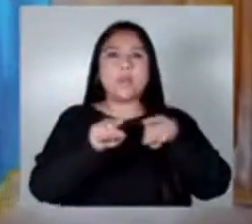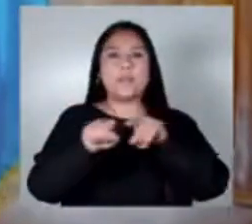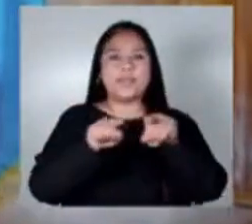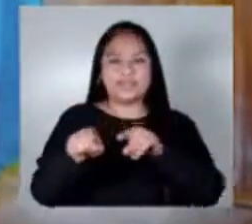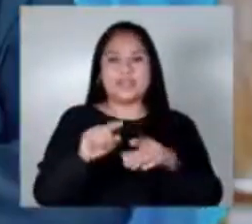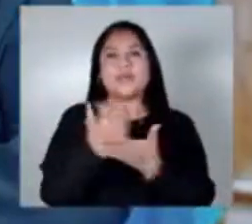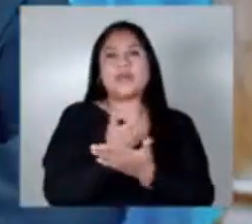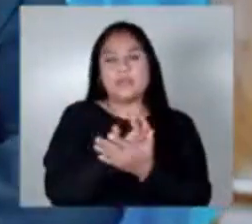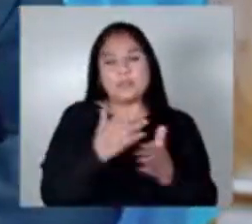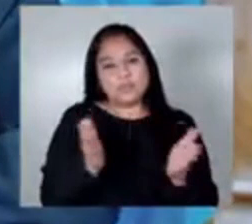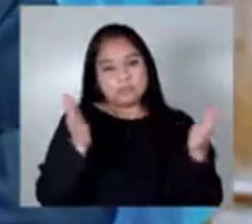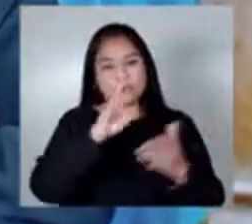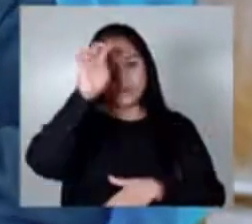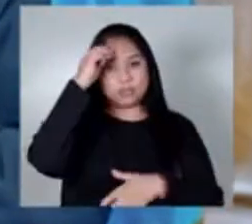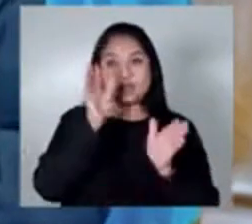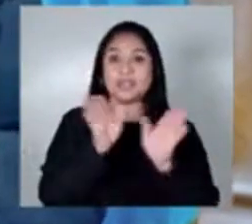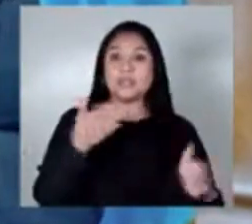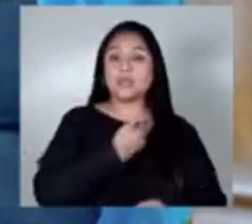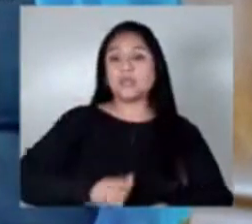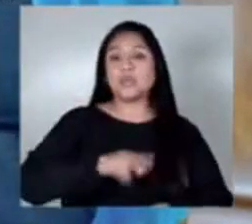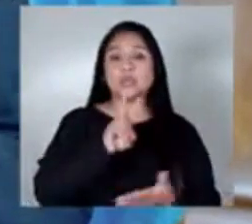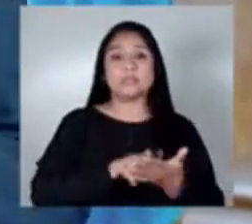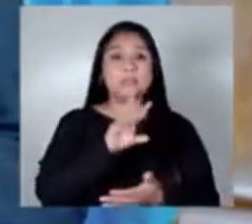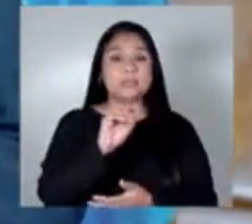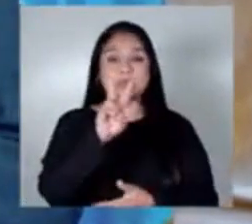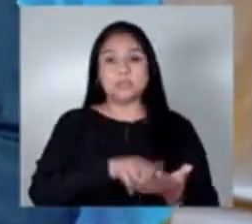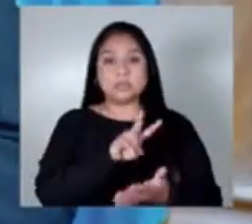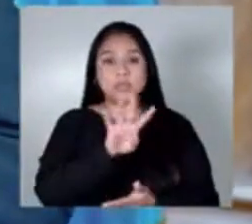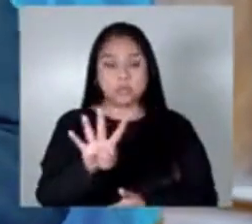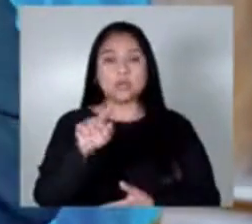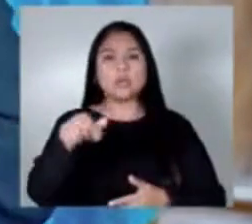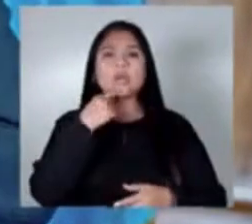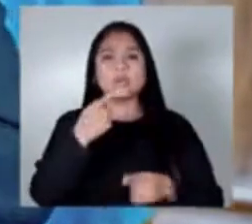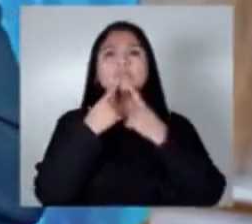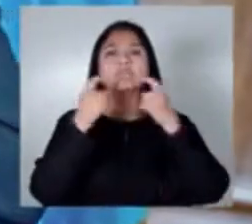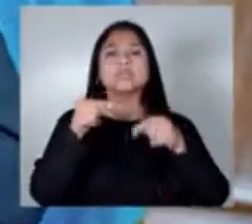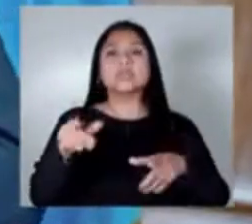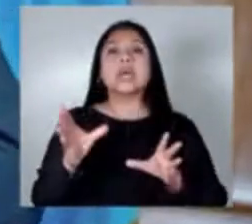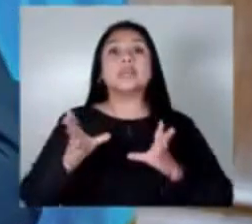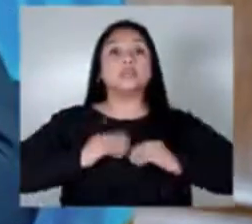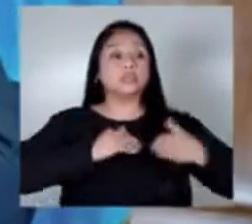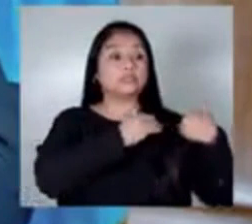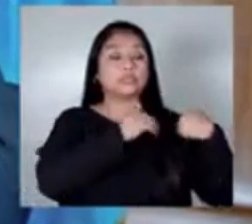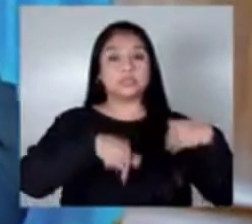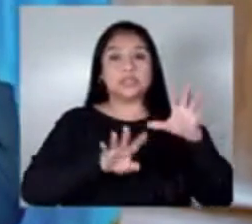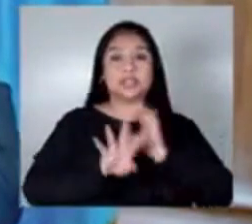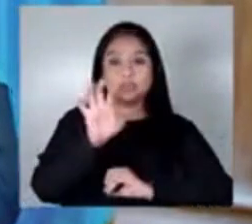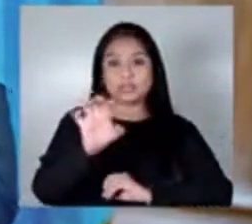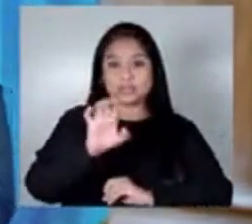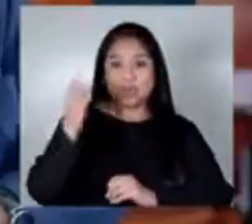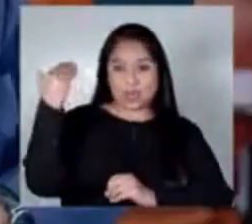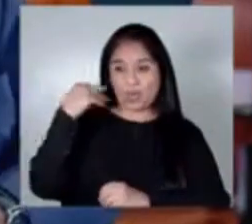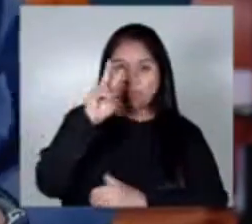economía, competitividad y prosperidad de la Política General de Gobierno 2020-2024 que propuse a la Nación asumir el cargo el 14 de enero del